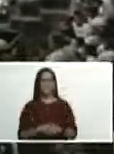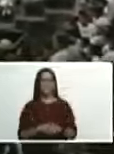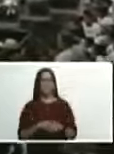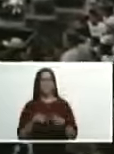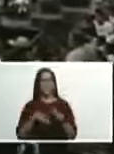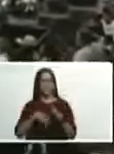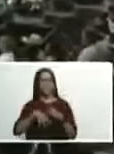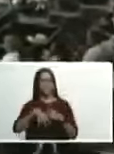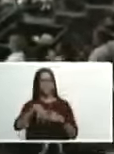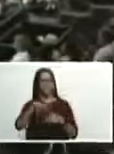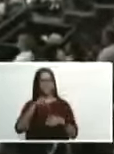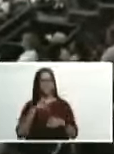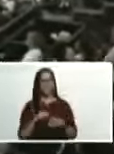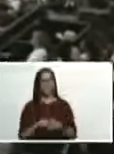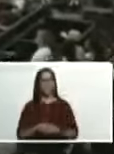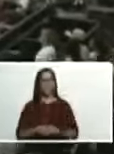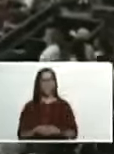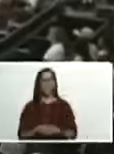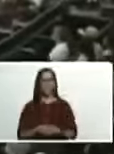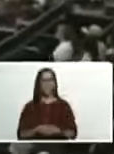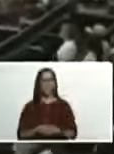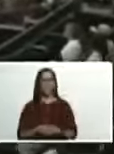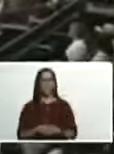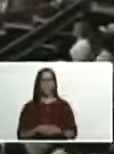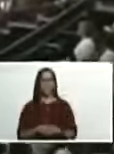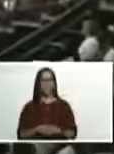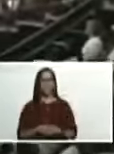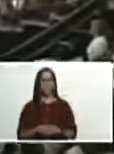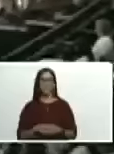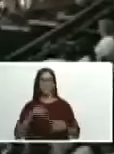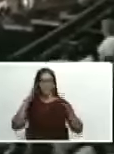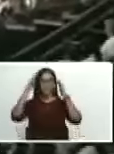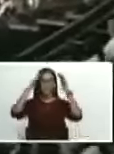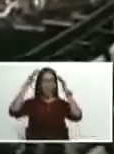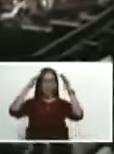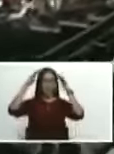avanzando. Avanzando. Hola, hola.